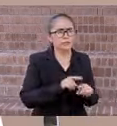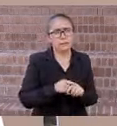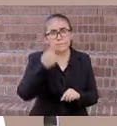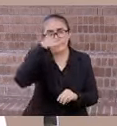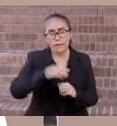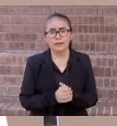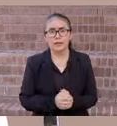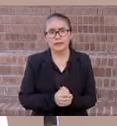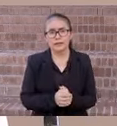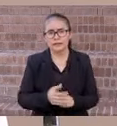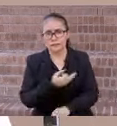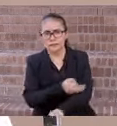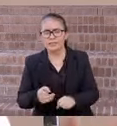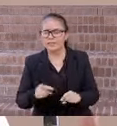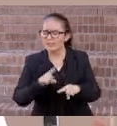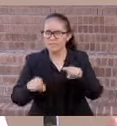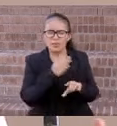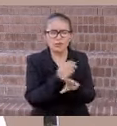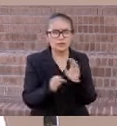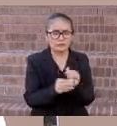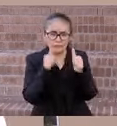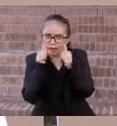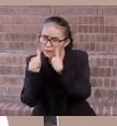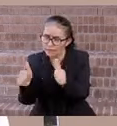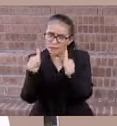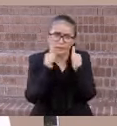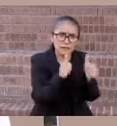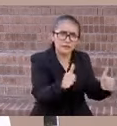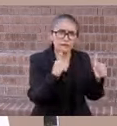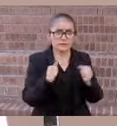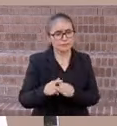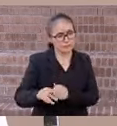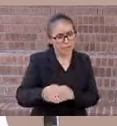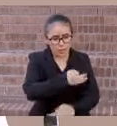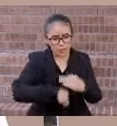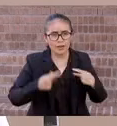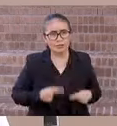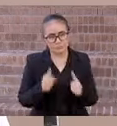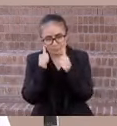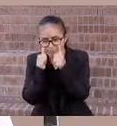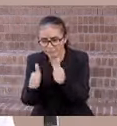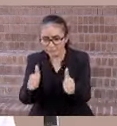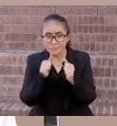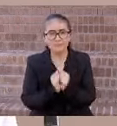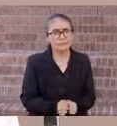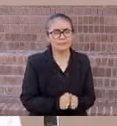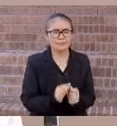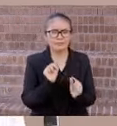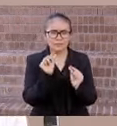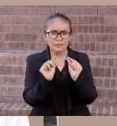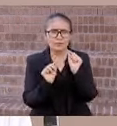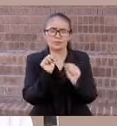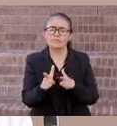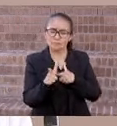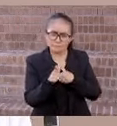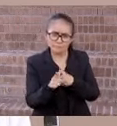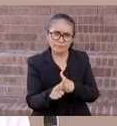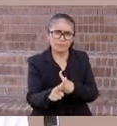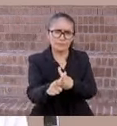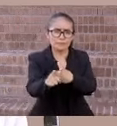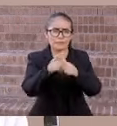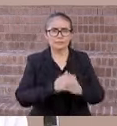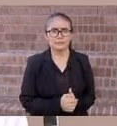en fin se atendió a la gente y así vamos a continuar